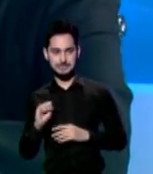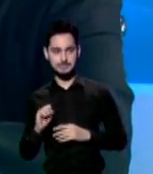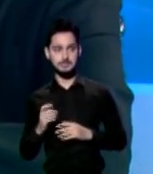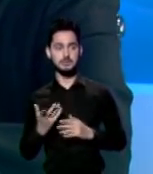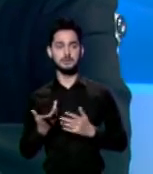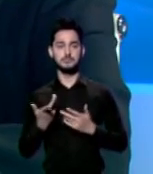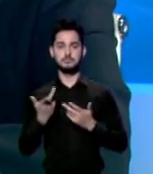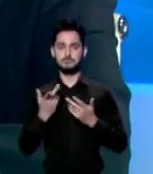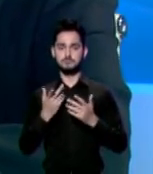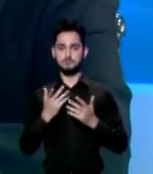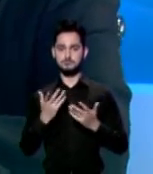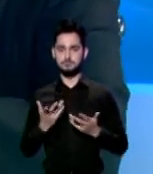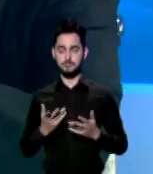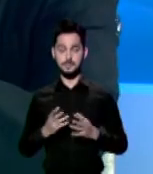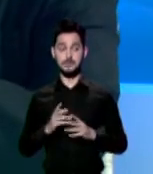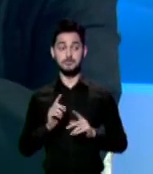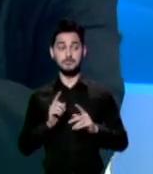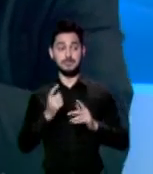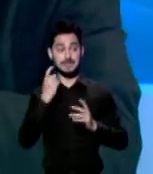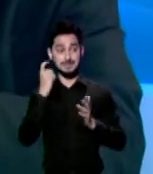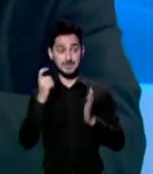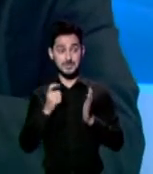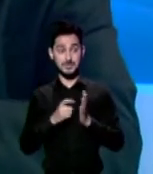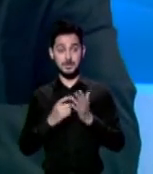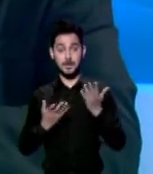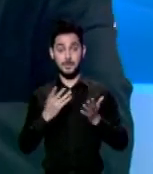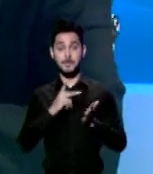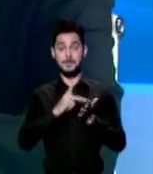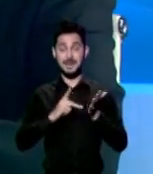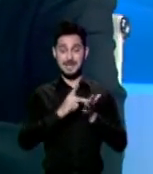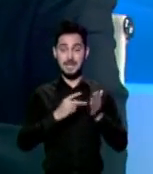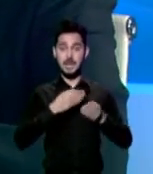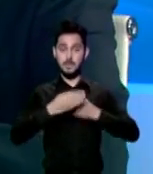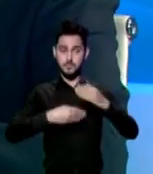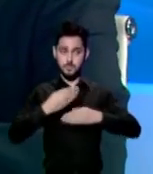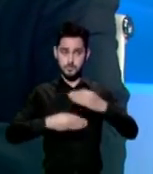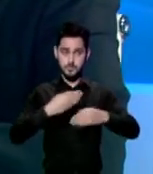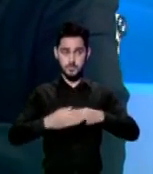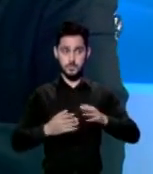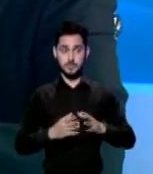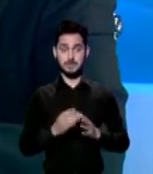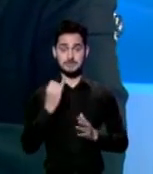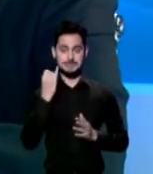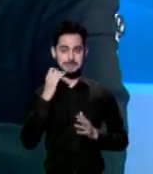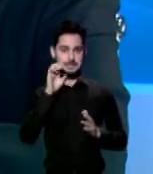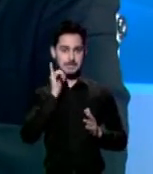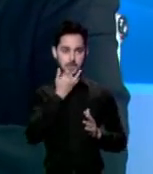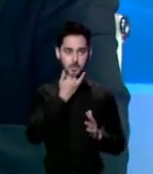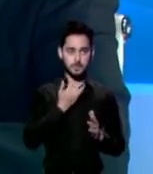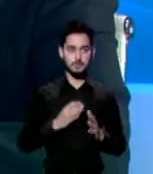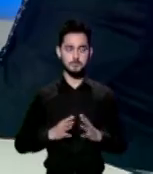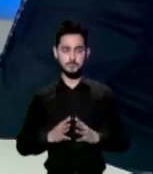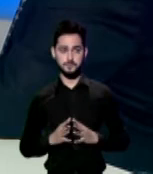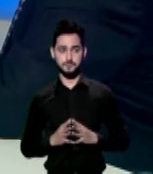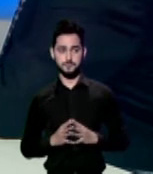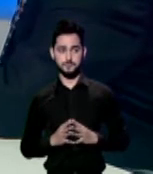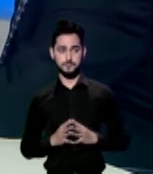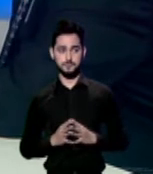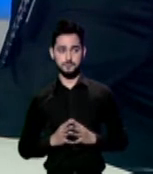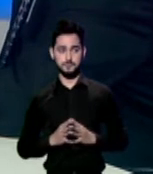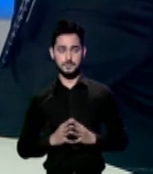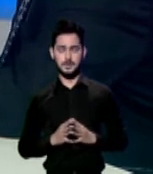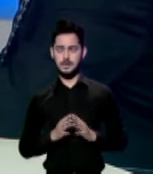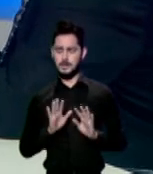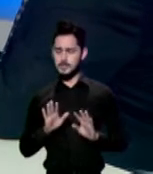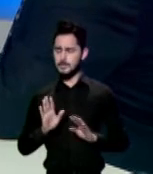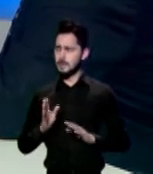identificar esa partida, que aunque la planilla puede ser procesada, se pueden minimizar errores si identifica bien dónde va cada partida. Estos